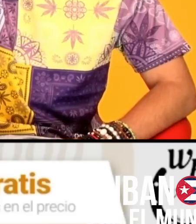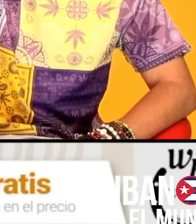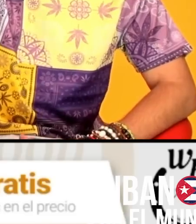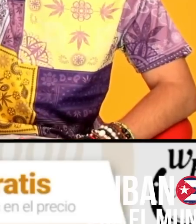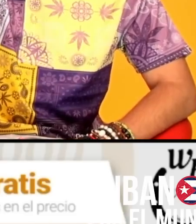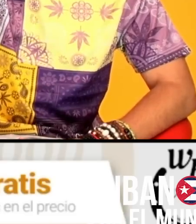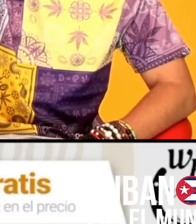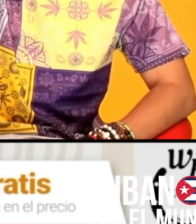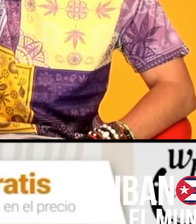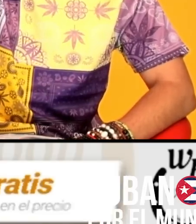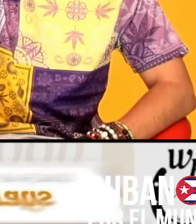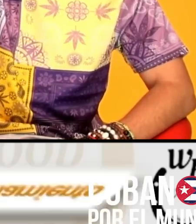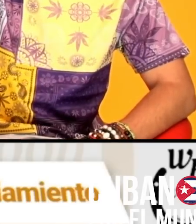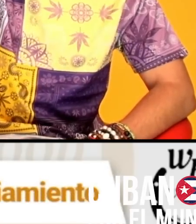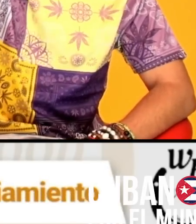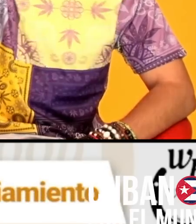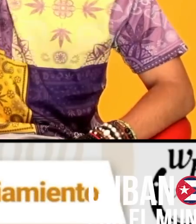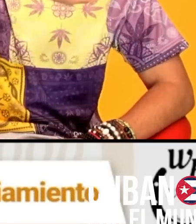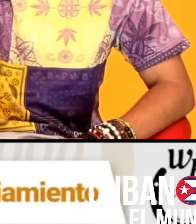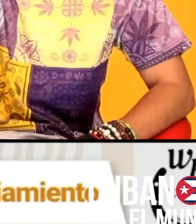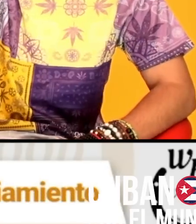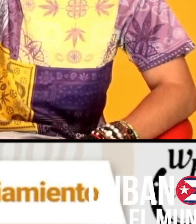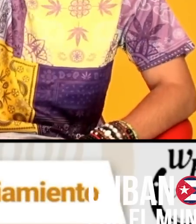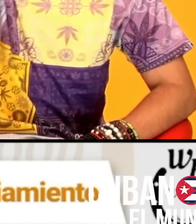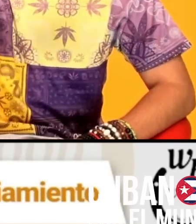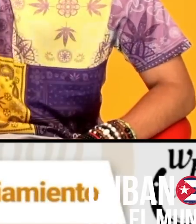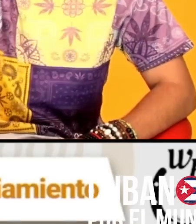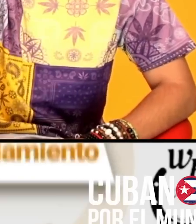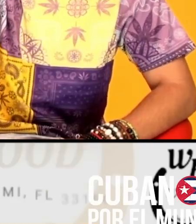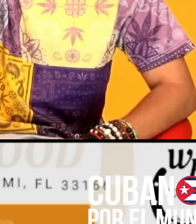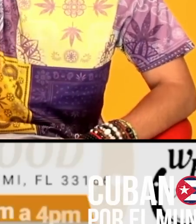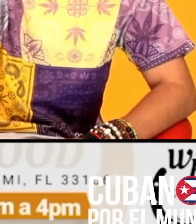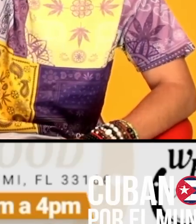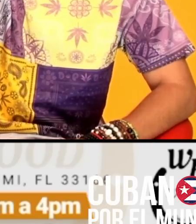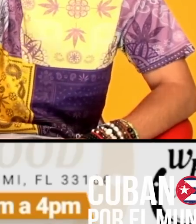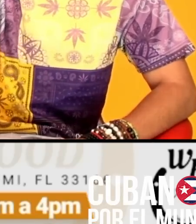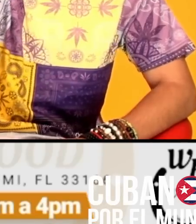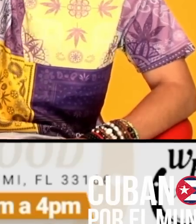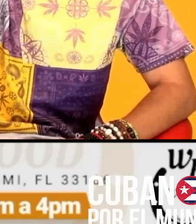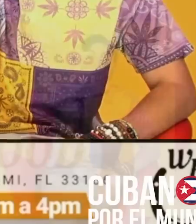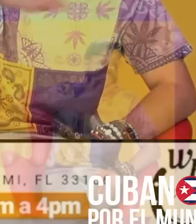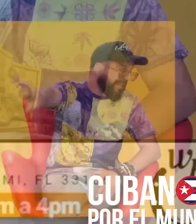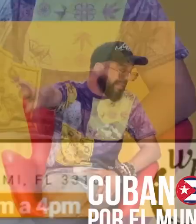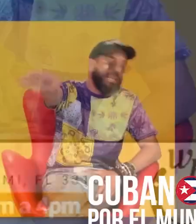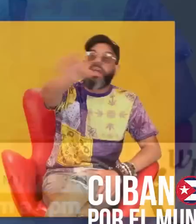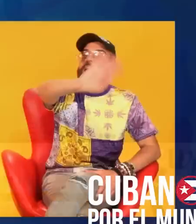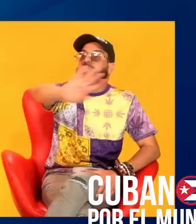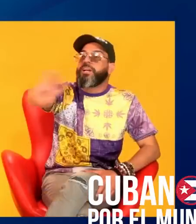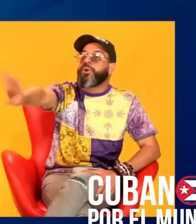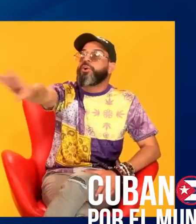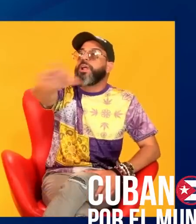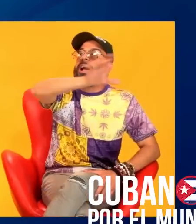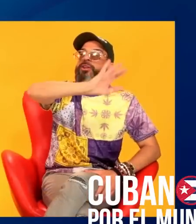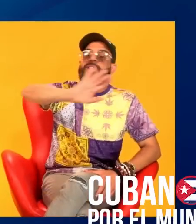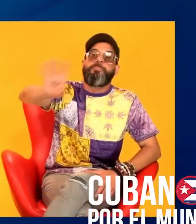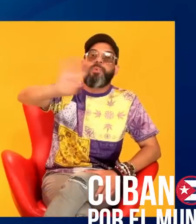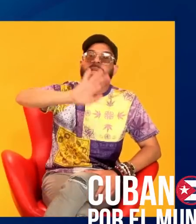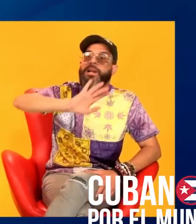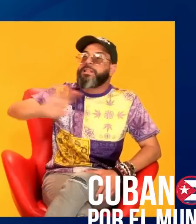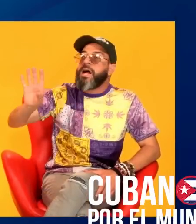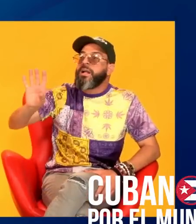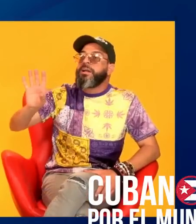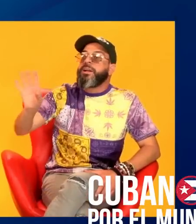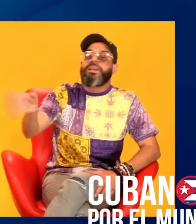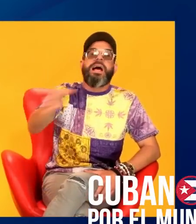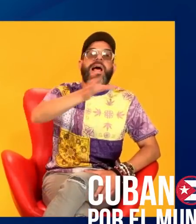ahí las otras entrevistas, Sandy, porque en todas cuenta algo más interesante que la anterior. No le he dado tiempo a